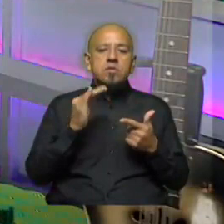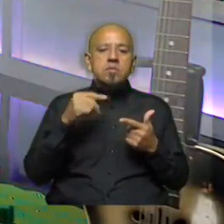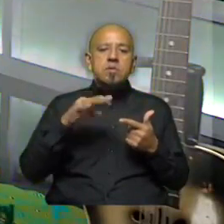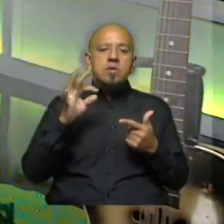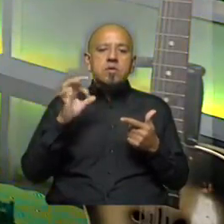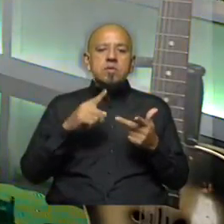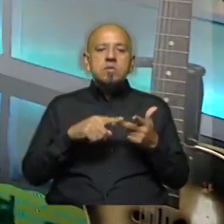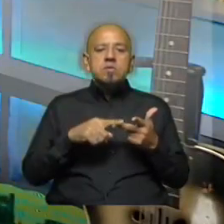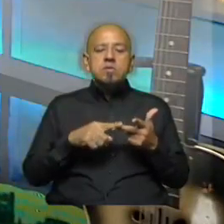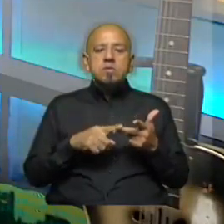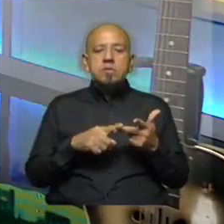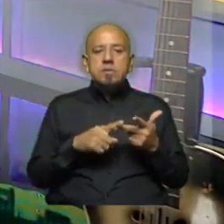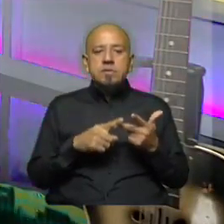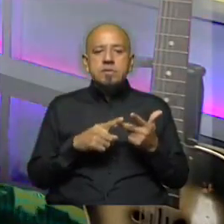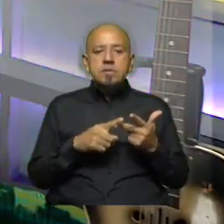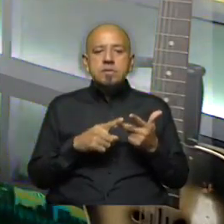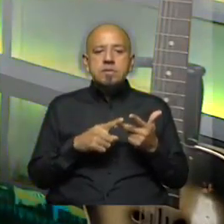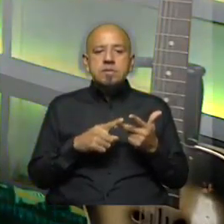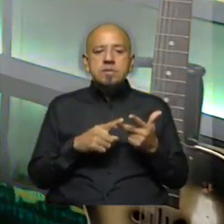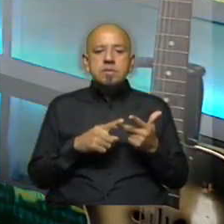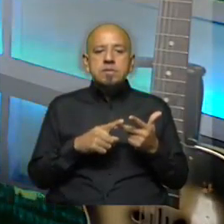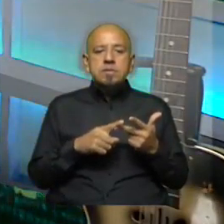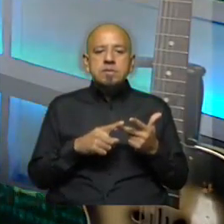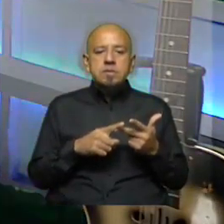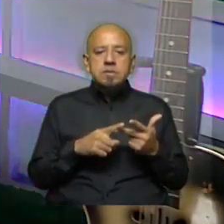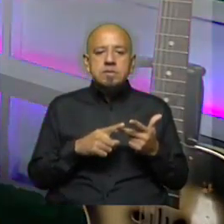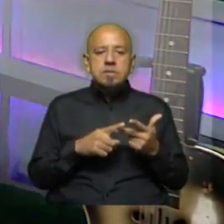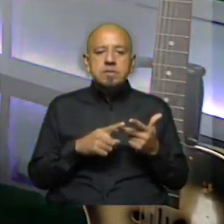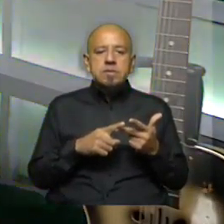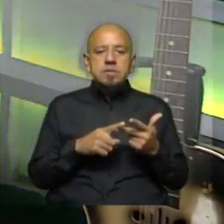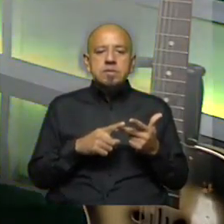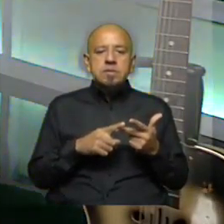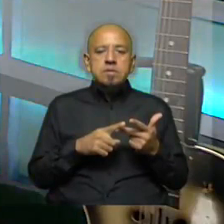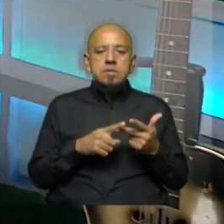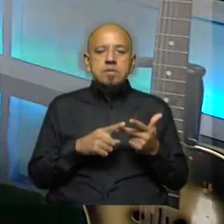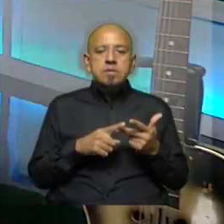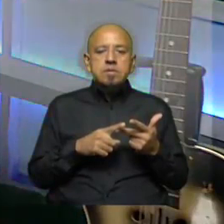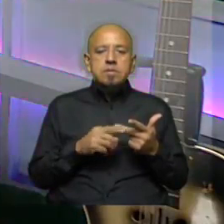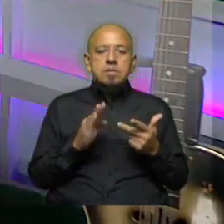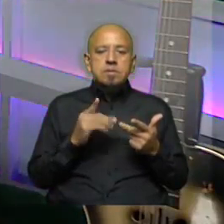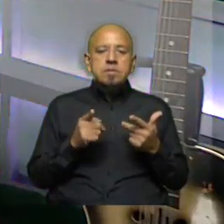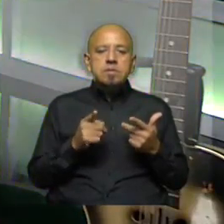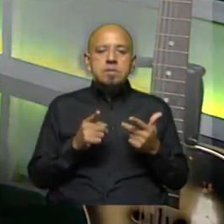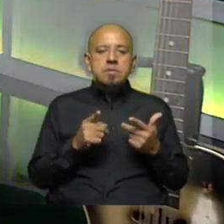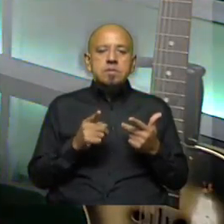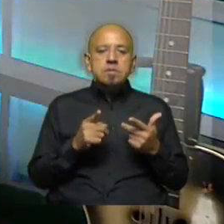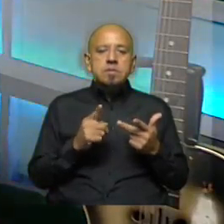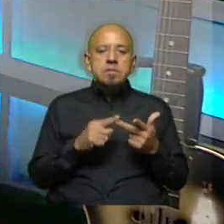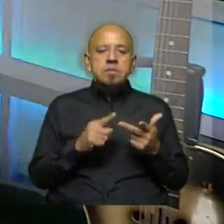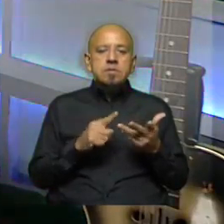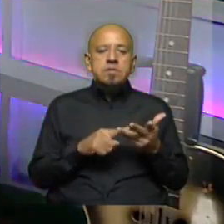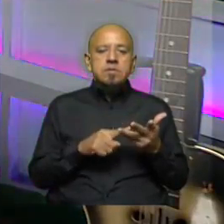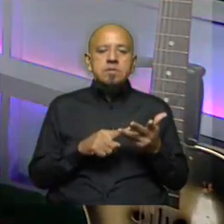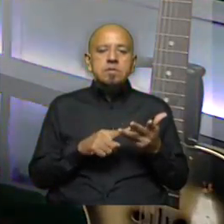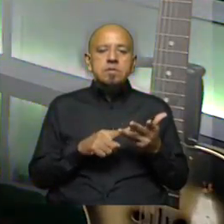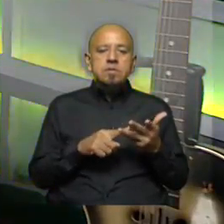triple. Y ahora no sé. Patricia Ovejeres. Ah, ese no teníamos que haberlo contado. Decimos el